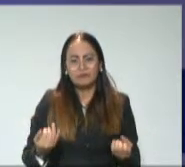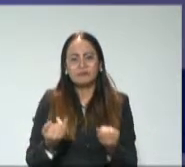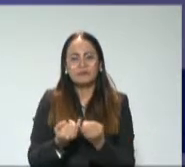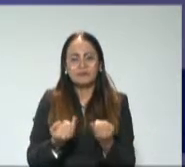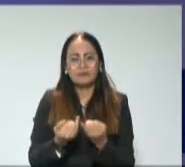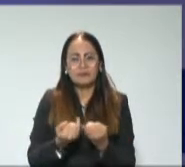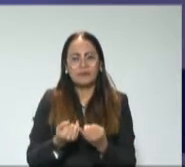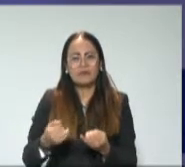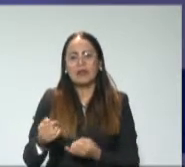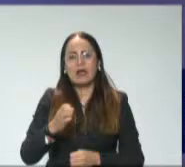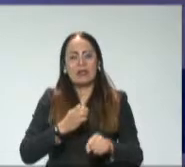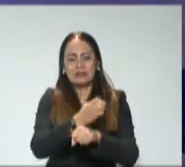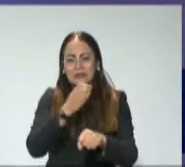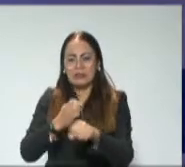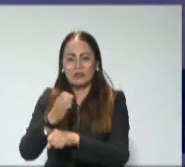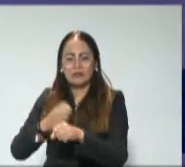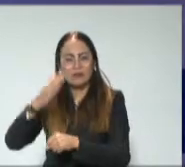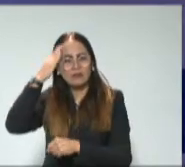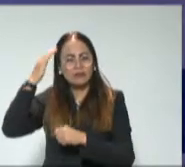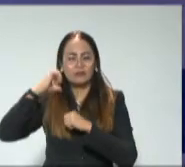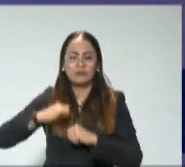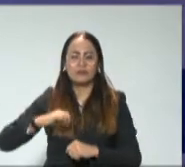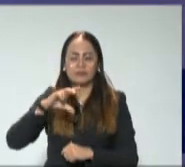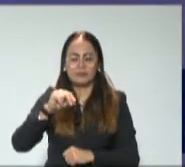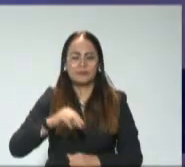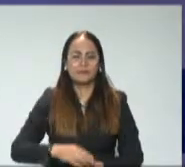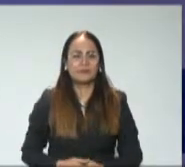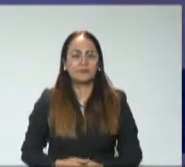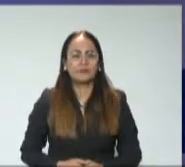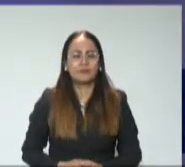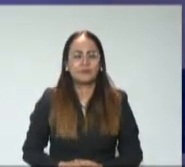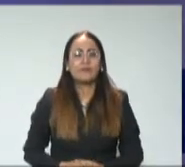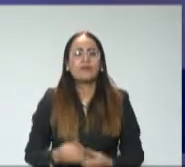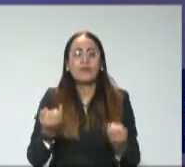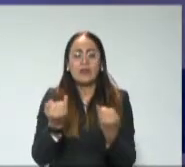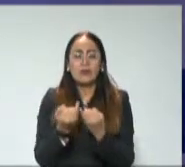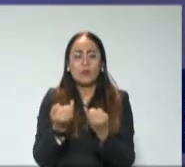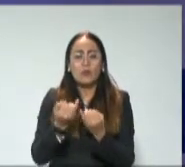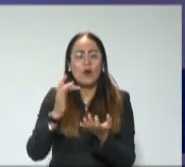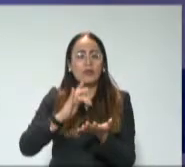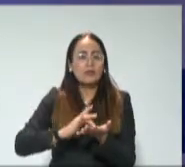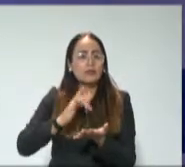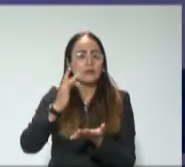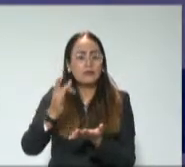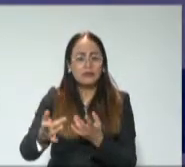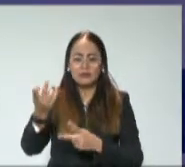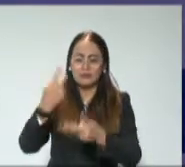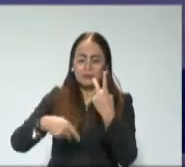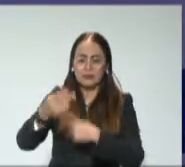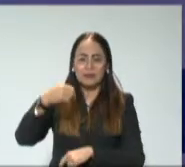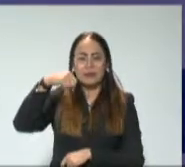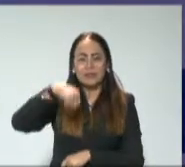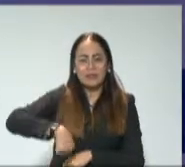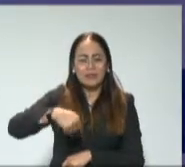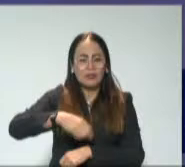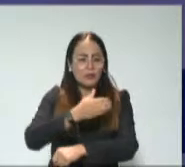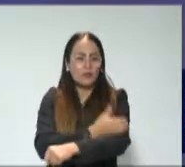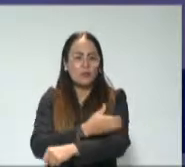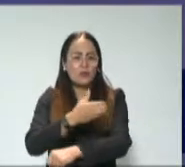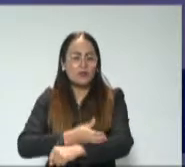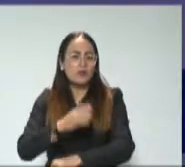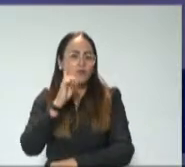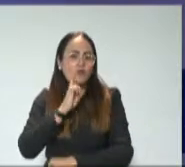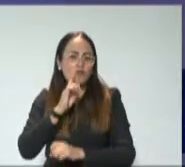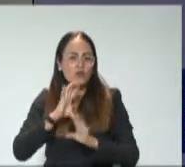categoría de jefe del estado mxic mexicano y por supuesto que agradecemos naturalmente la presencia de nuestra compañera la